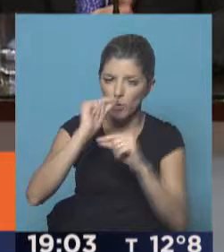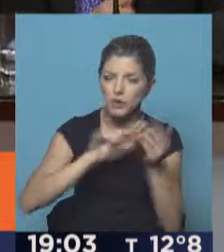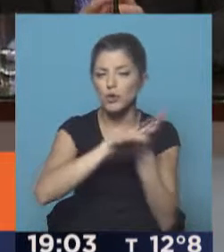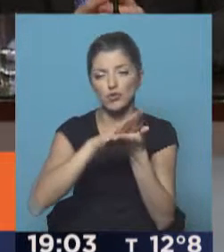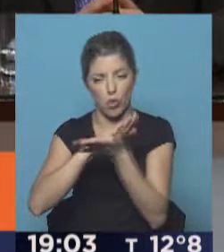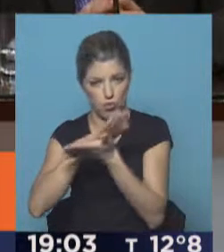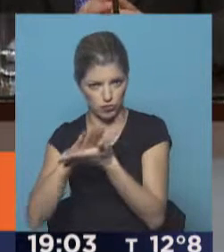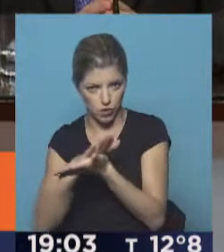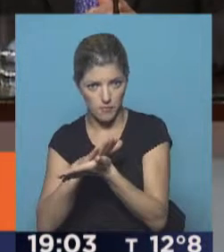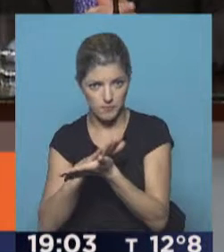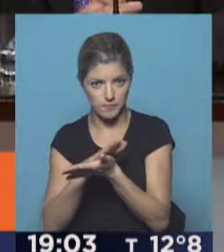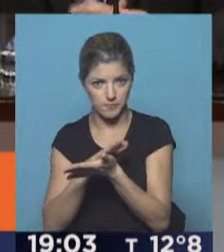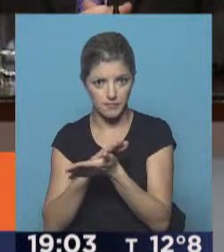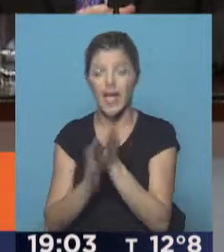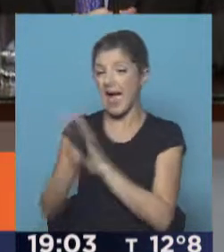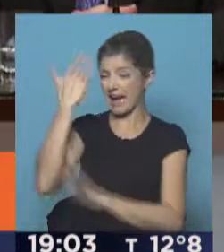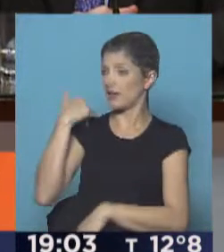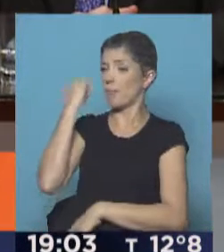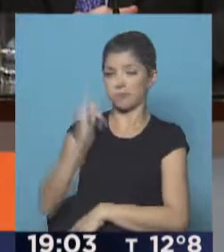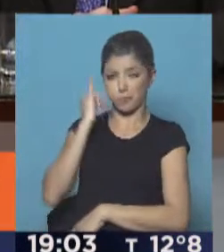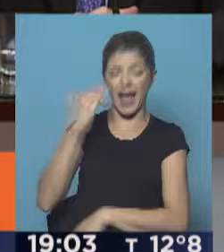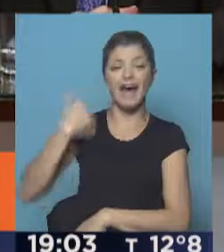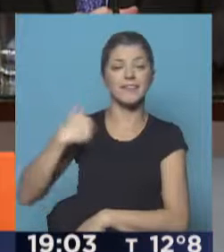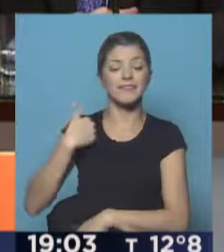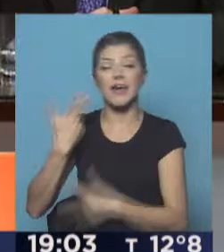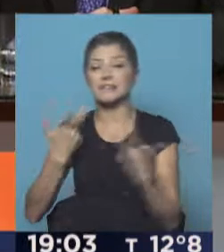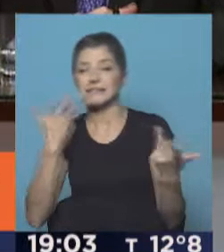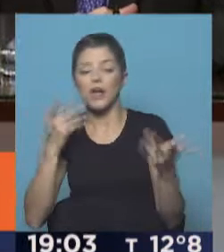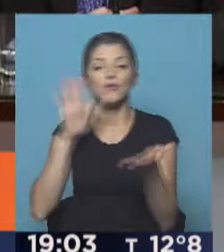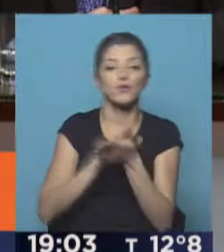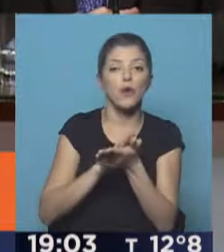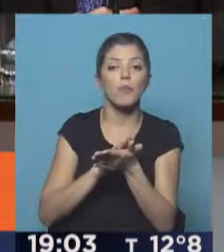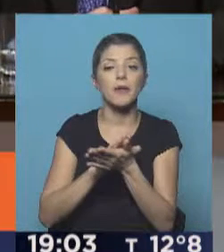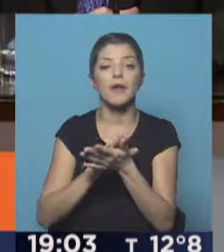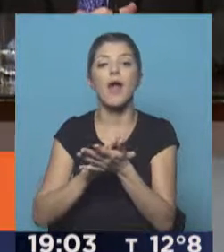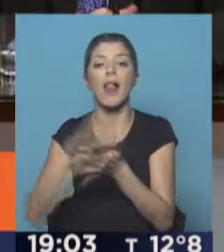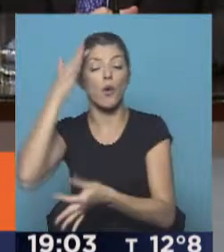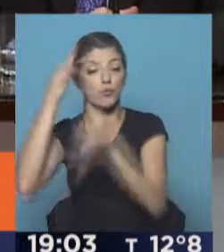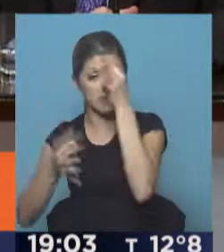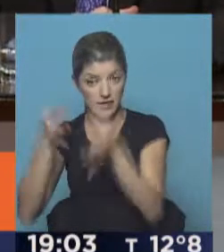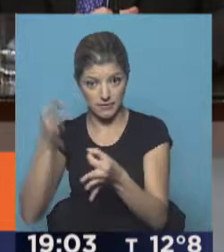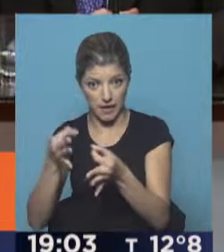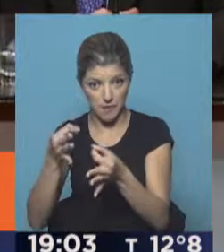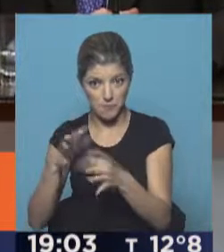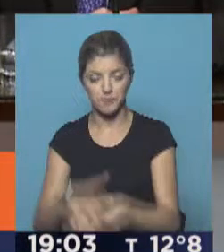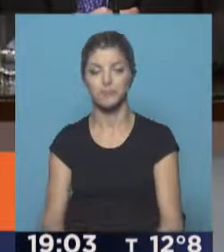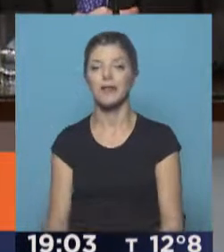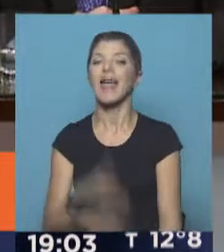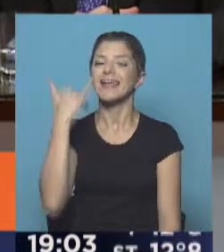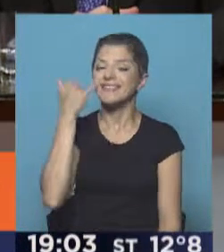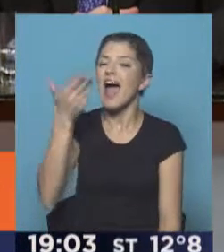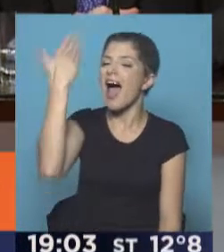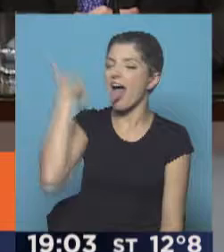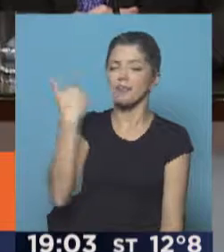un comienzo. Argentina sigue teniendo mucha incertidumbre en términos de sus pronunciamientos judiciales. Ya hubo con el gobierno